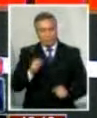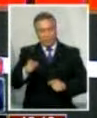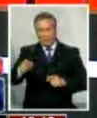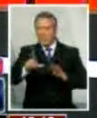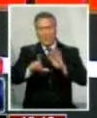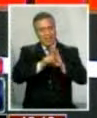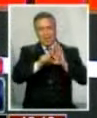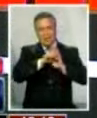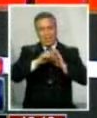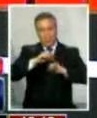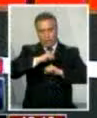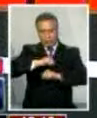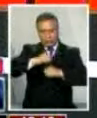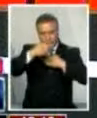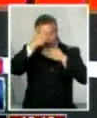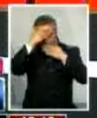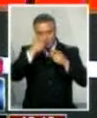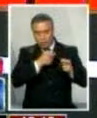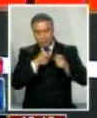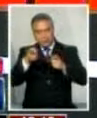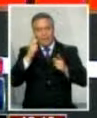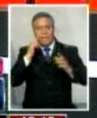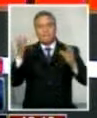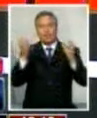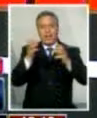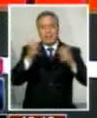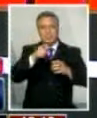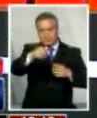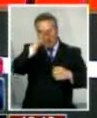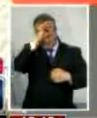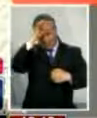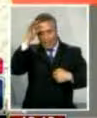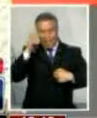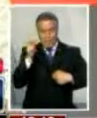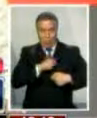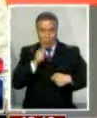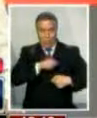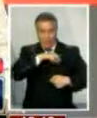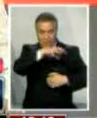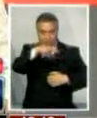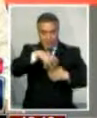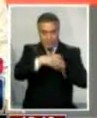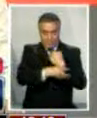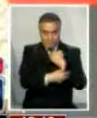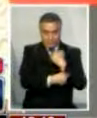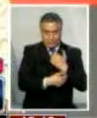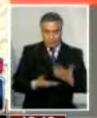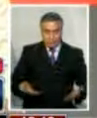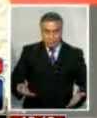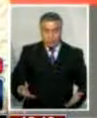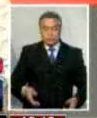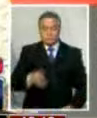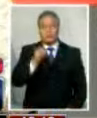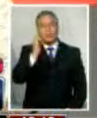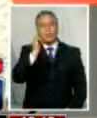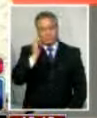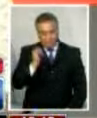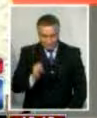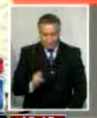ley antiterrorista en los casos de violencia en la Araucanía? Sí, yo creo que viene